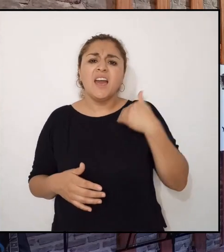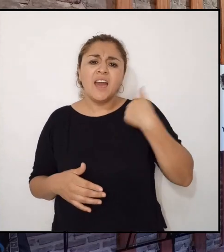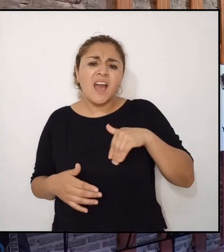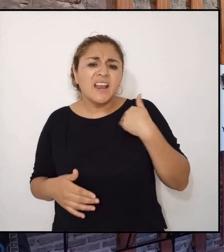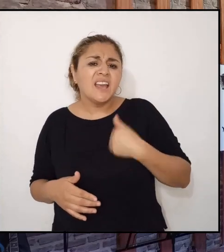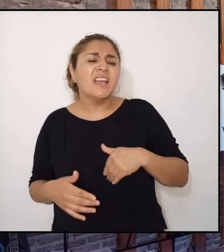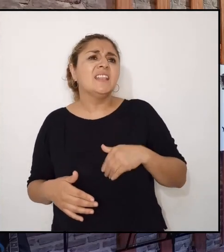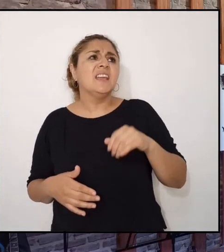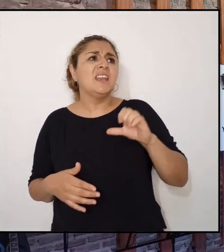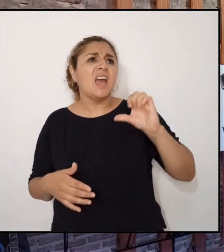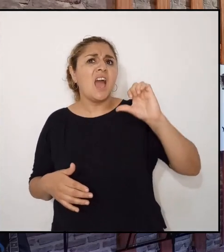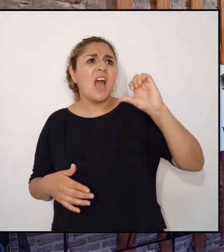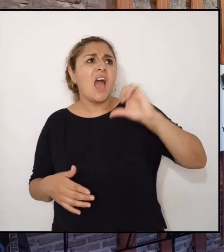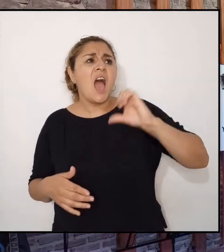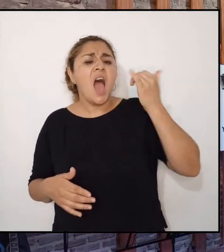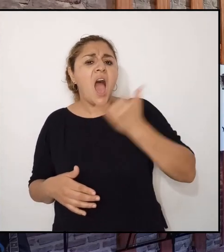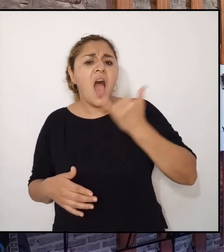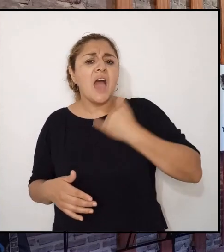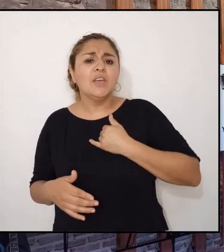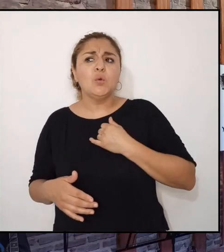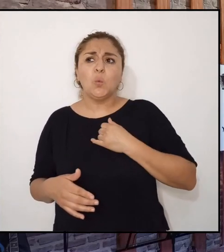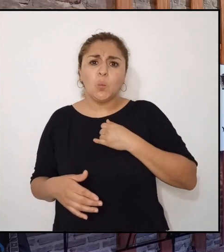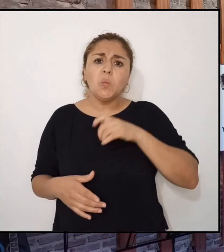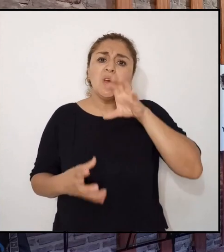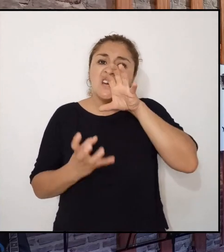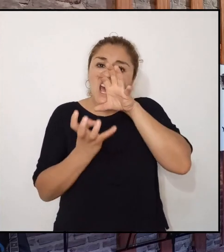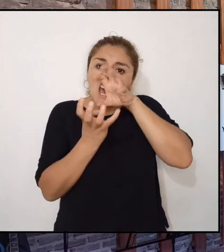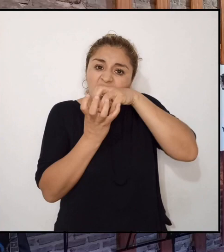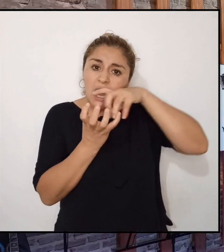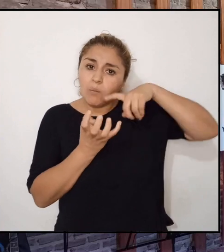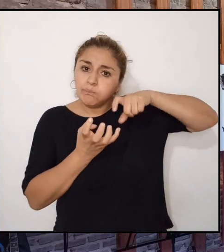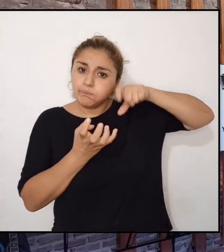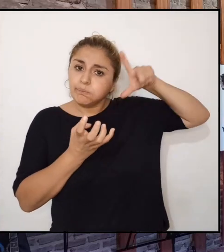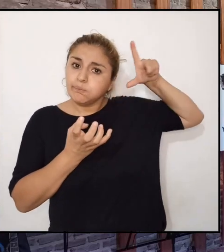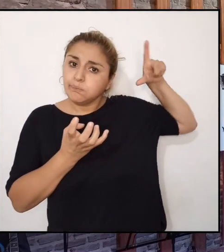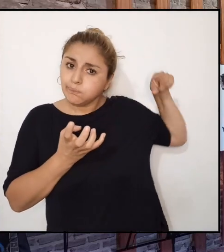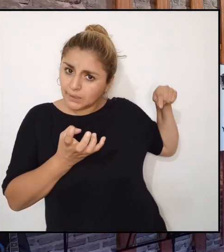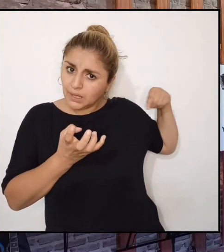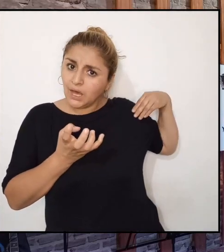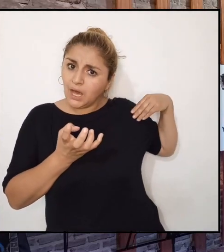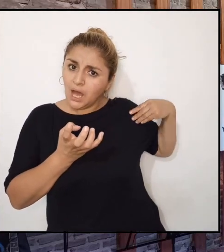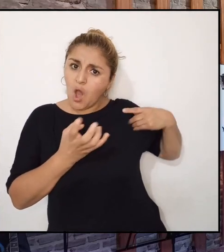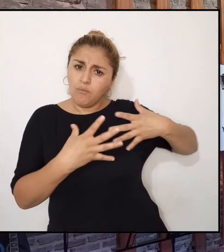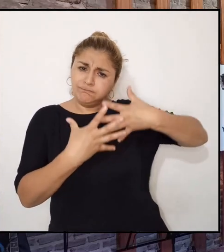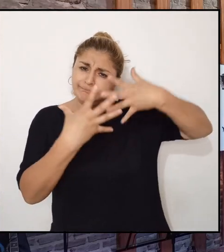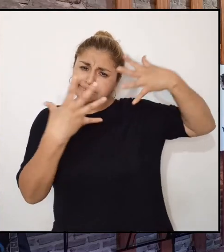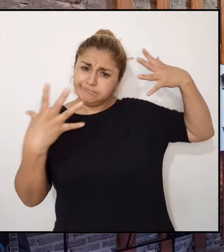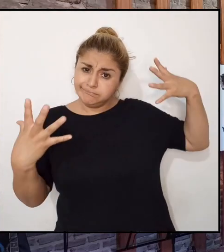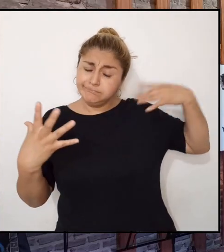Plesiosaurio, hay otro. El argentinosaurio también, exactamente.